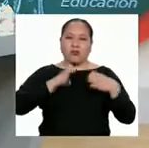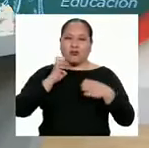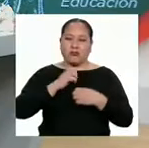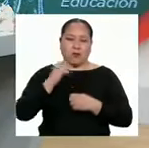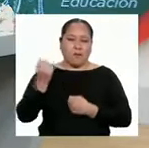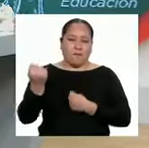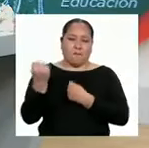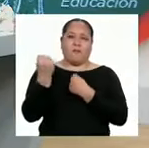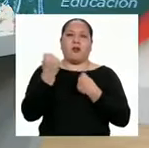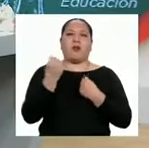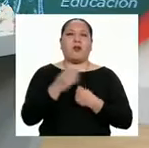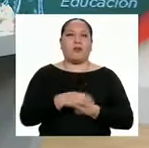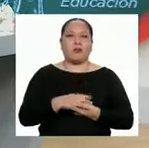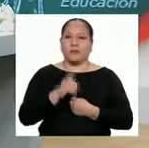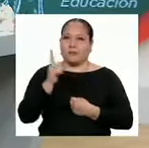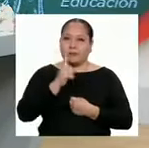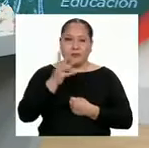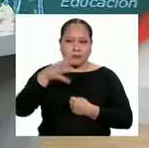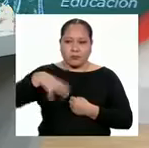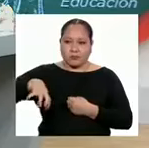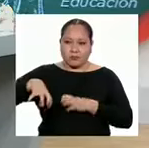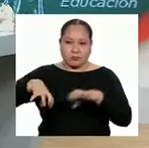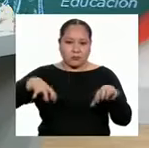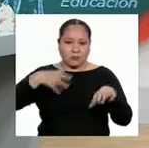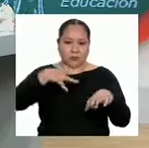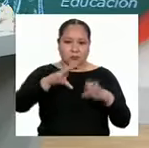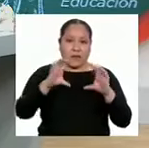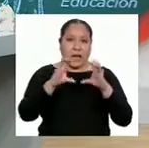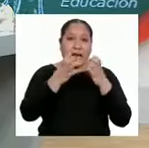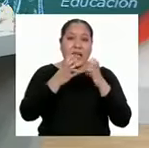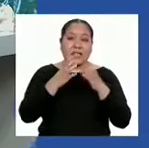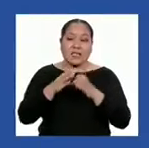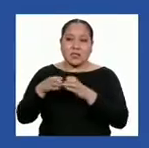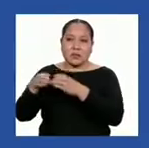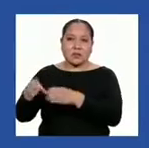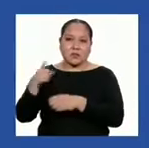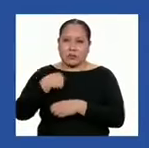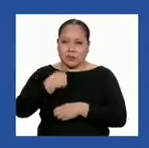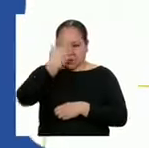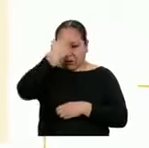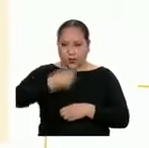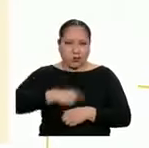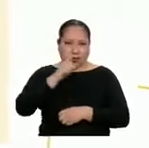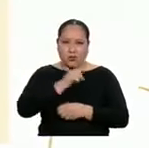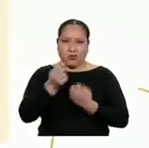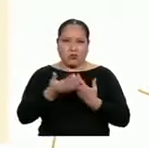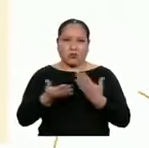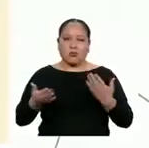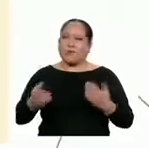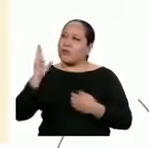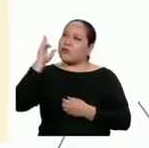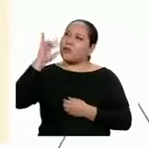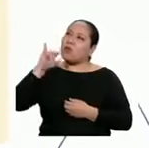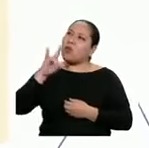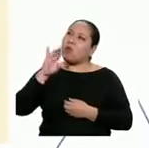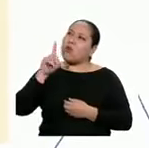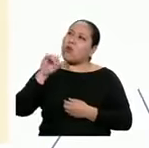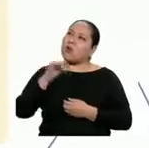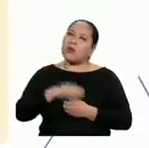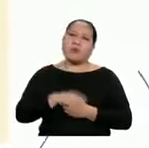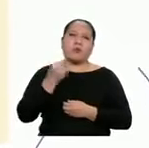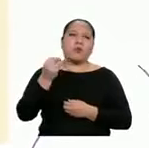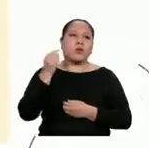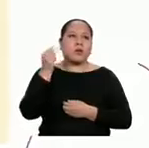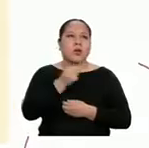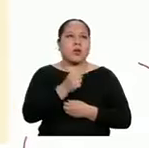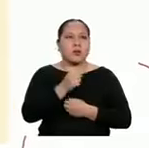siguiente ingrediente: no clasificar a las personas. No somos objetos. Profesora Julia, ¿por qué ese